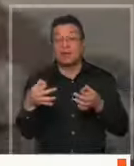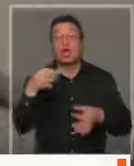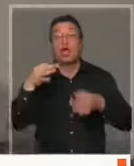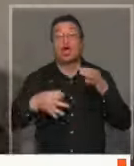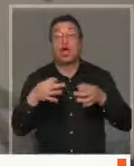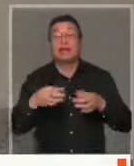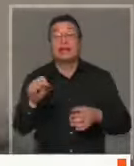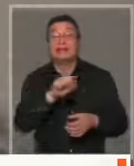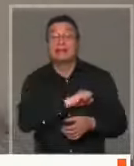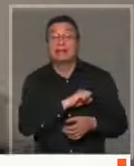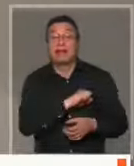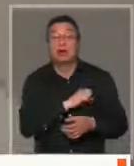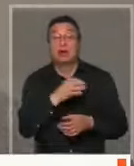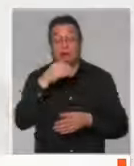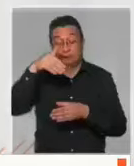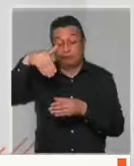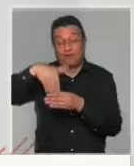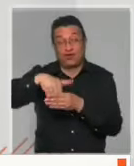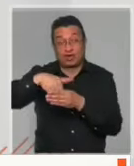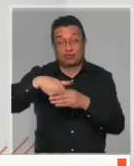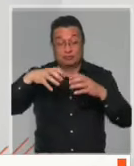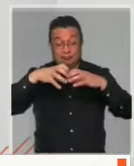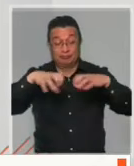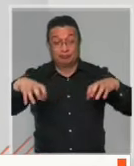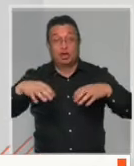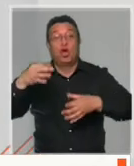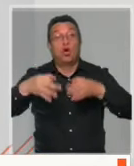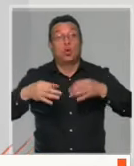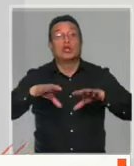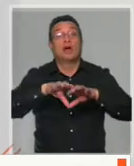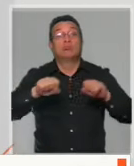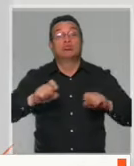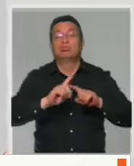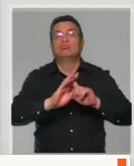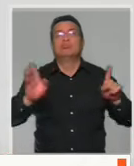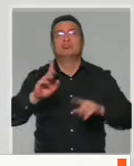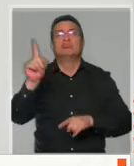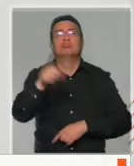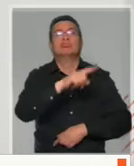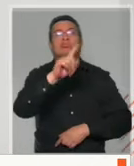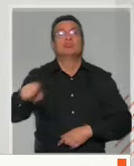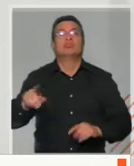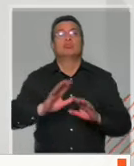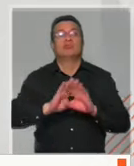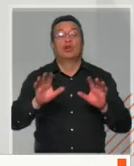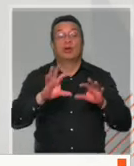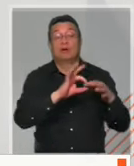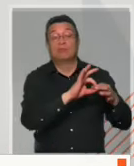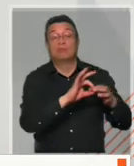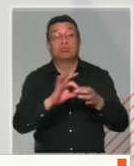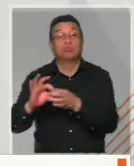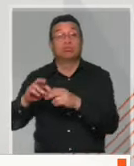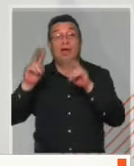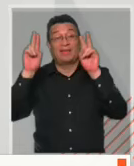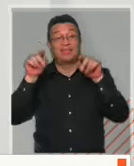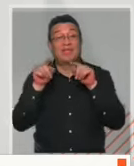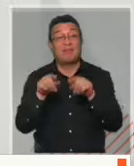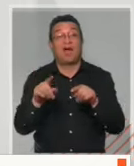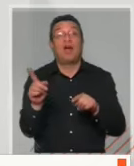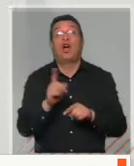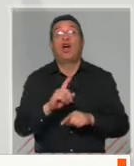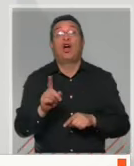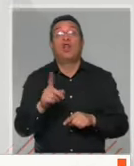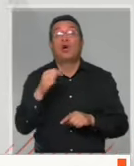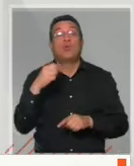Santiago indican que en votación dividida los jueces acordaron archivar los antecedentes por estimarse que los hechos en materia de este asunto no comportan